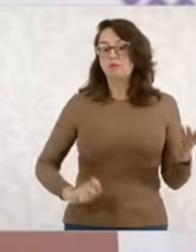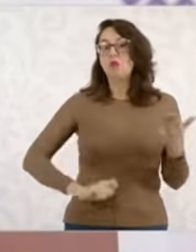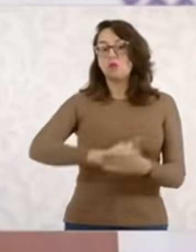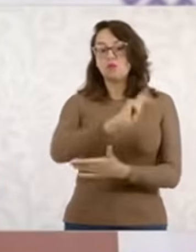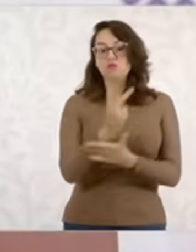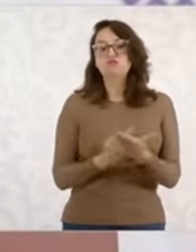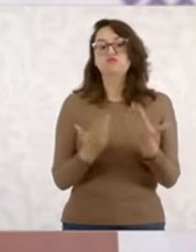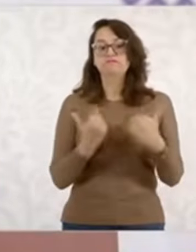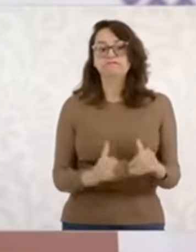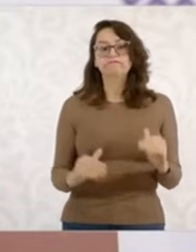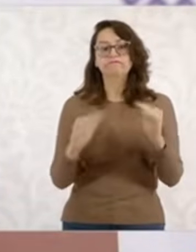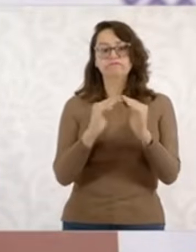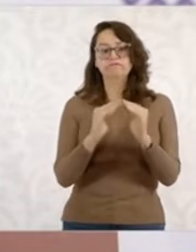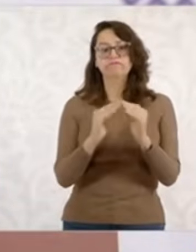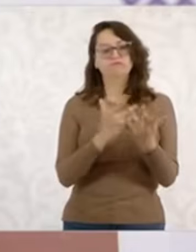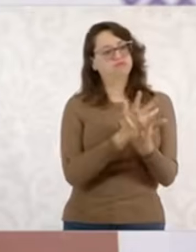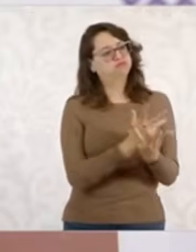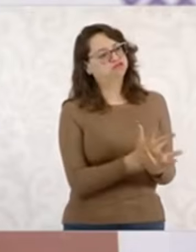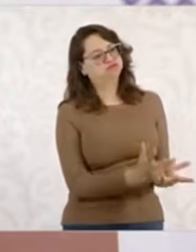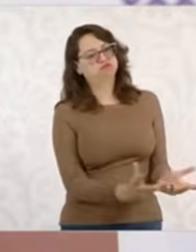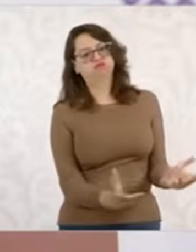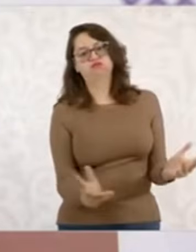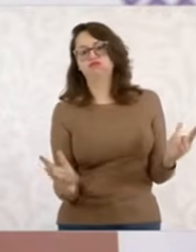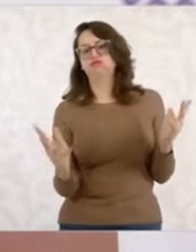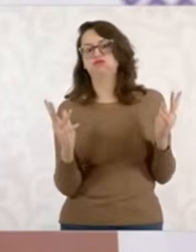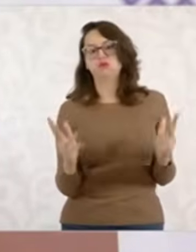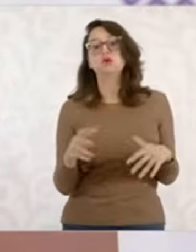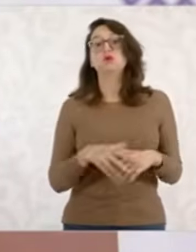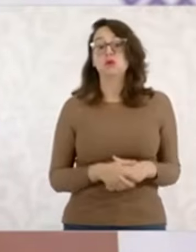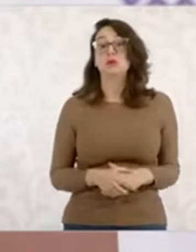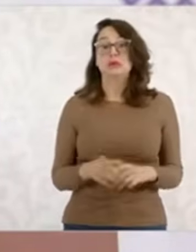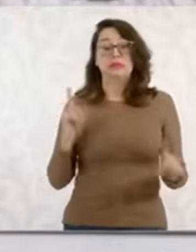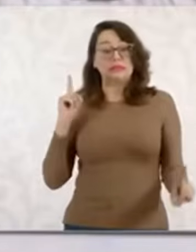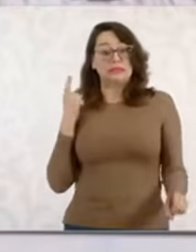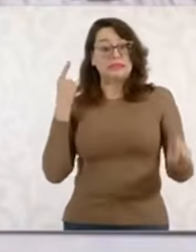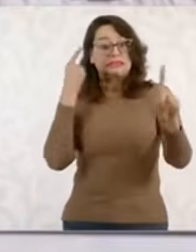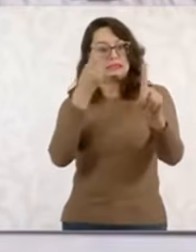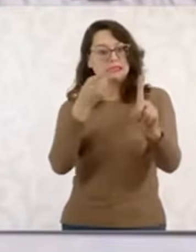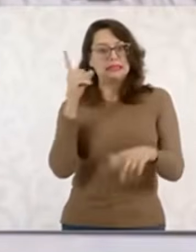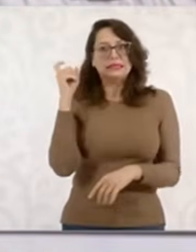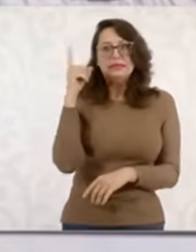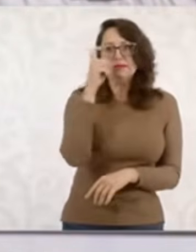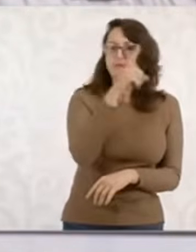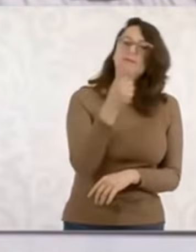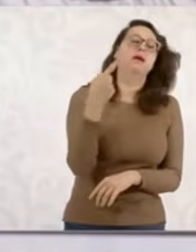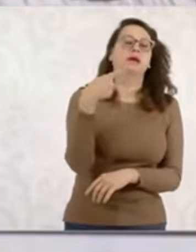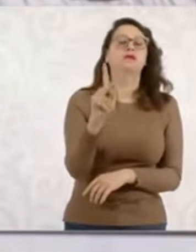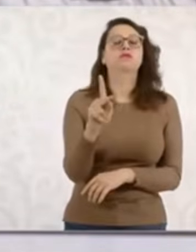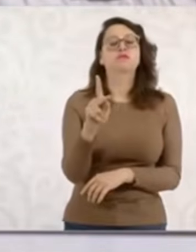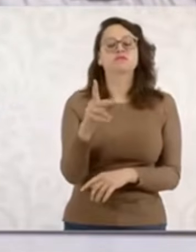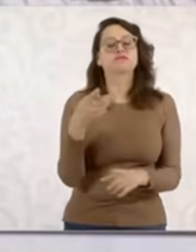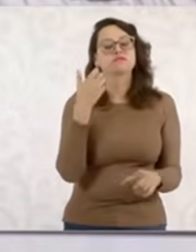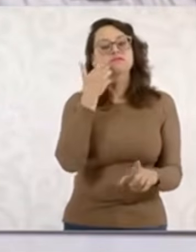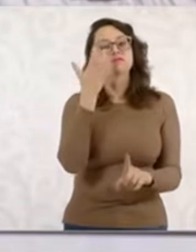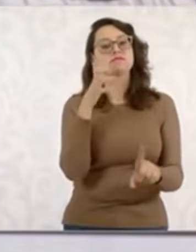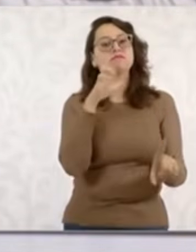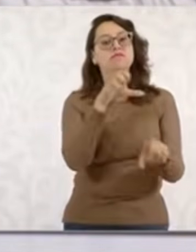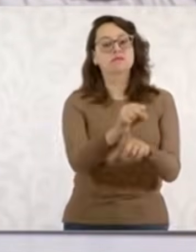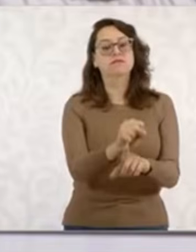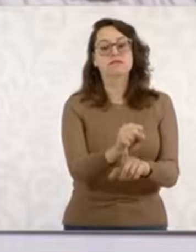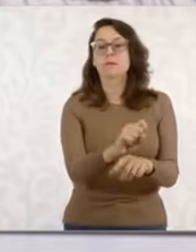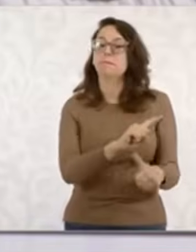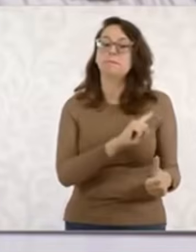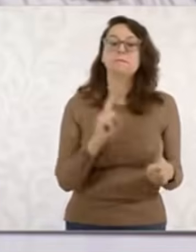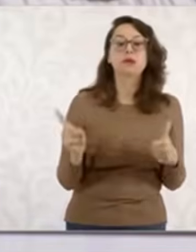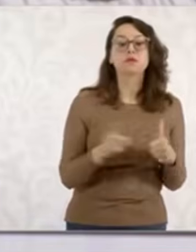de vivienda muy, muy ambicioso y tiene como esencia una máxima